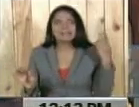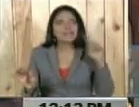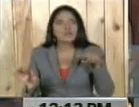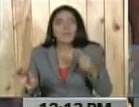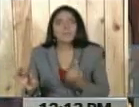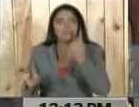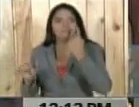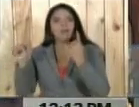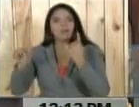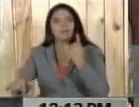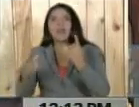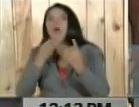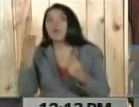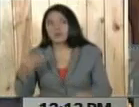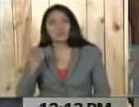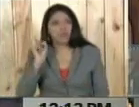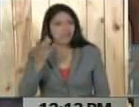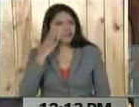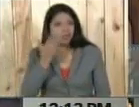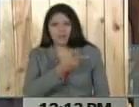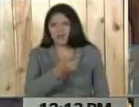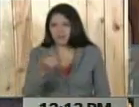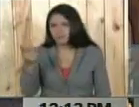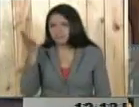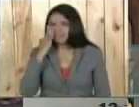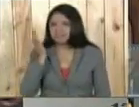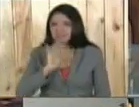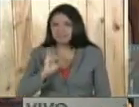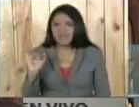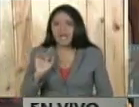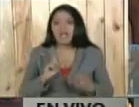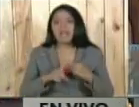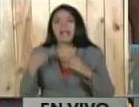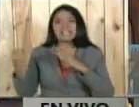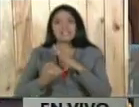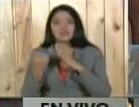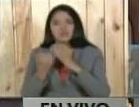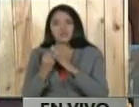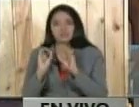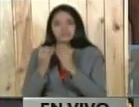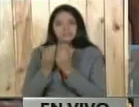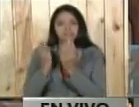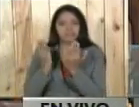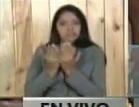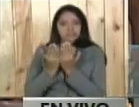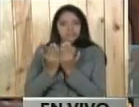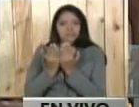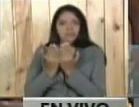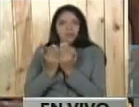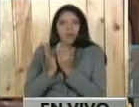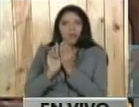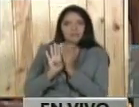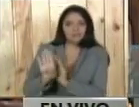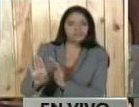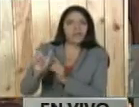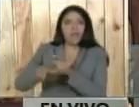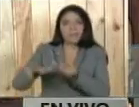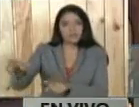país. La juventud debe saberlo. Las instituciones eran cotos cerrados, extraños, lejanos a la